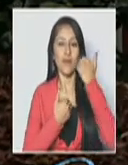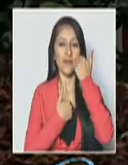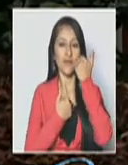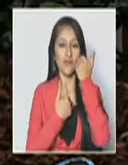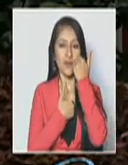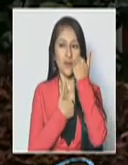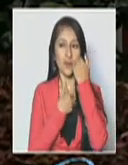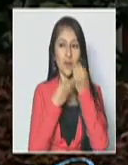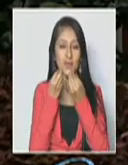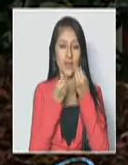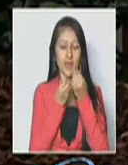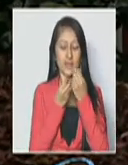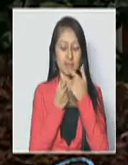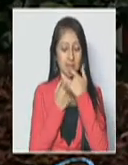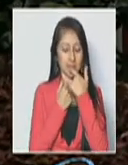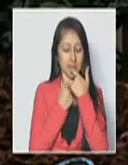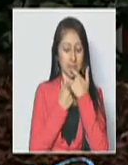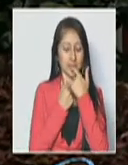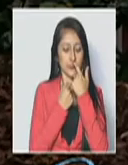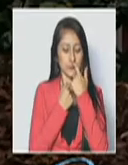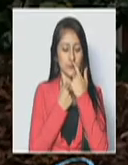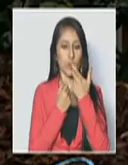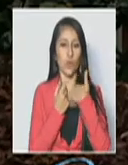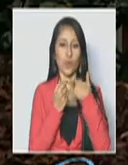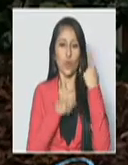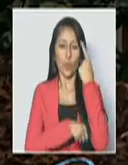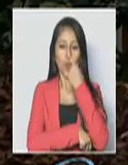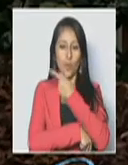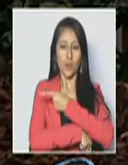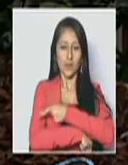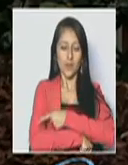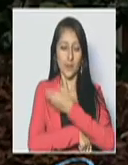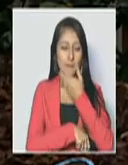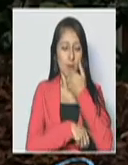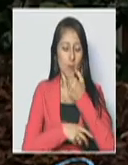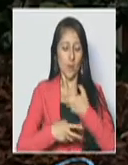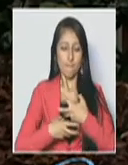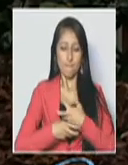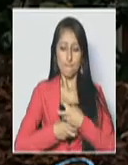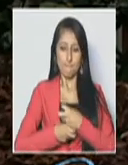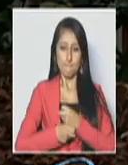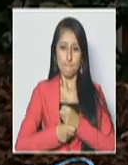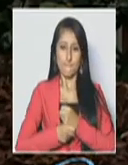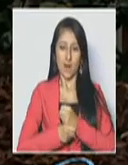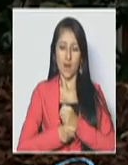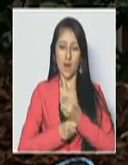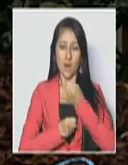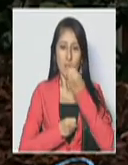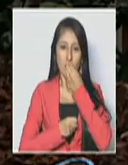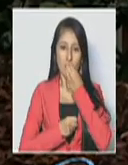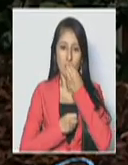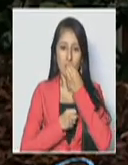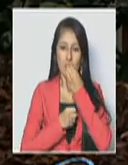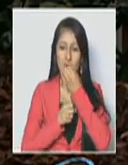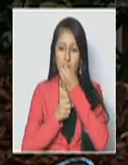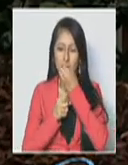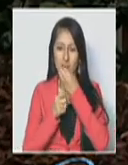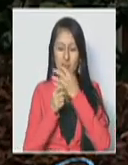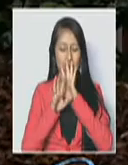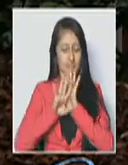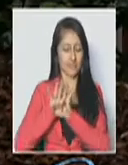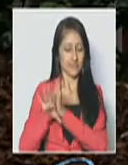los animales se enferman y ellos entran en un proceso de receso de descanso pero